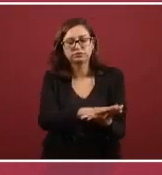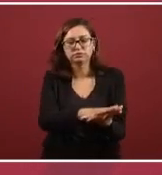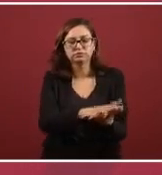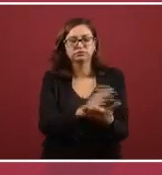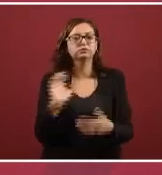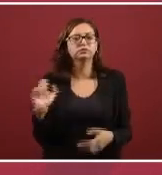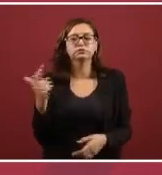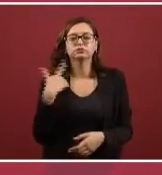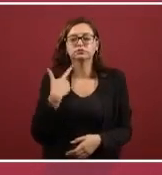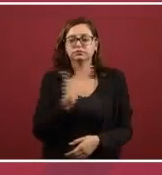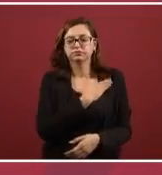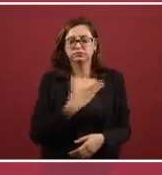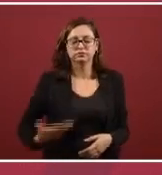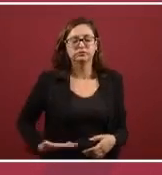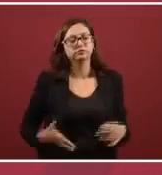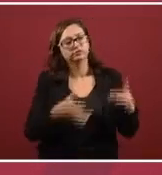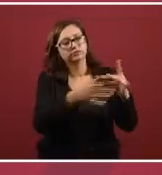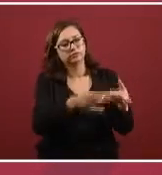expresidentes,